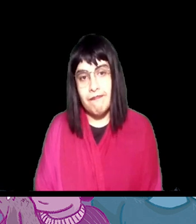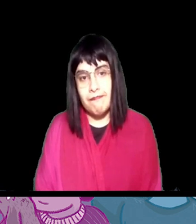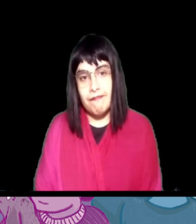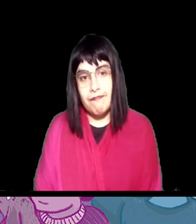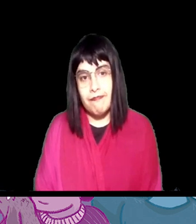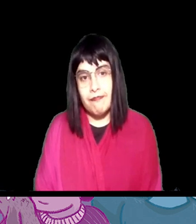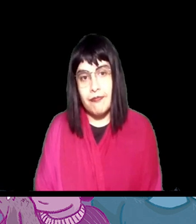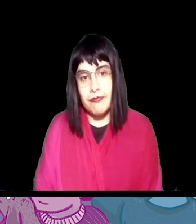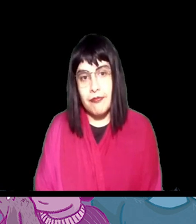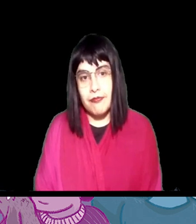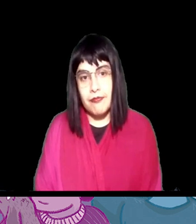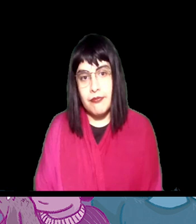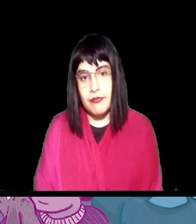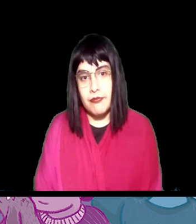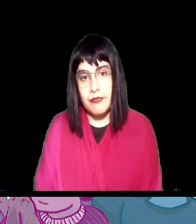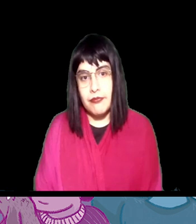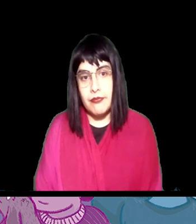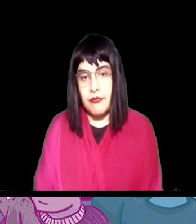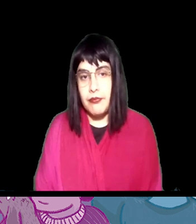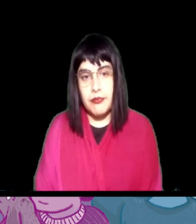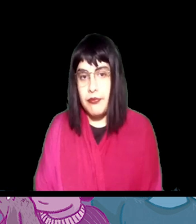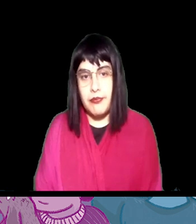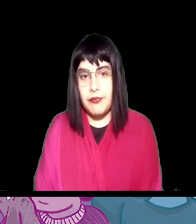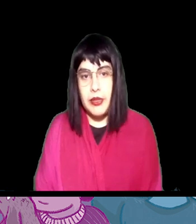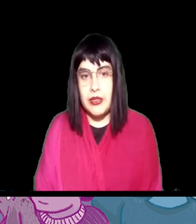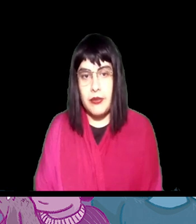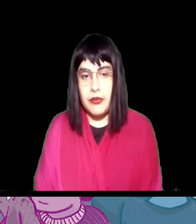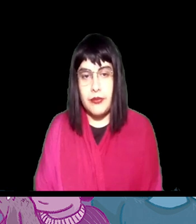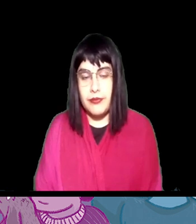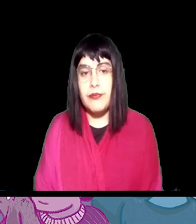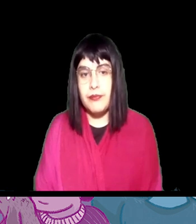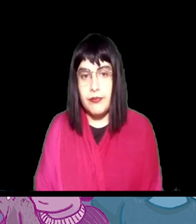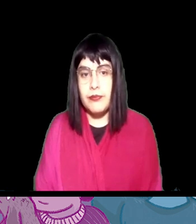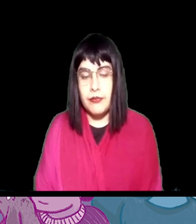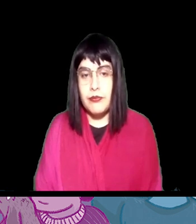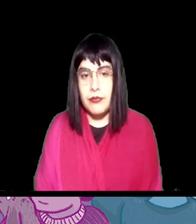el reconocimiento de menores de 14 años o de las personas no binarias.